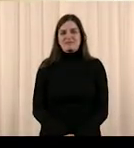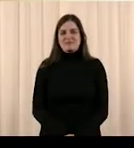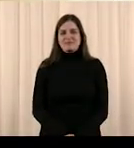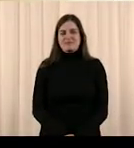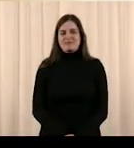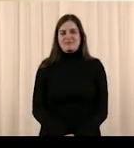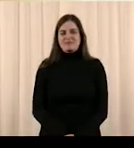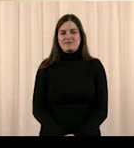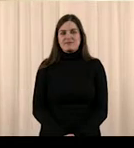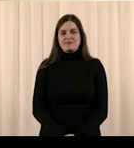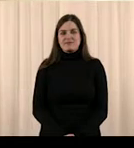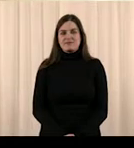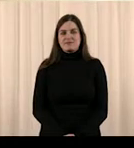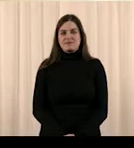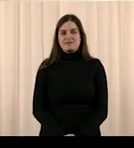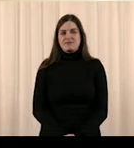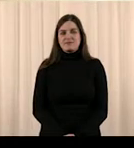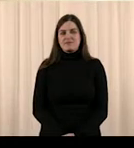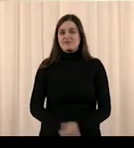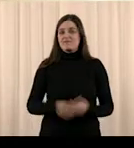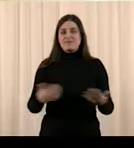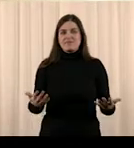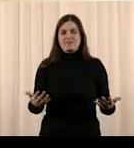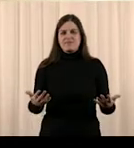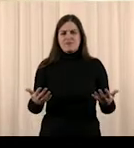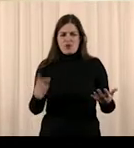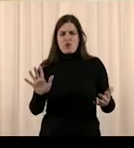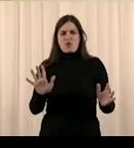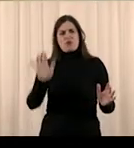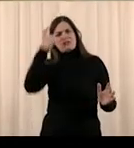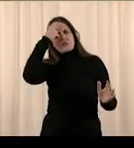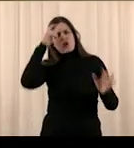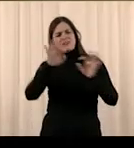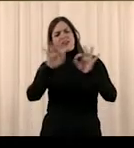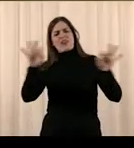What else can you add simple to? ¿A qué otra cosa puede añadirse lo sencillo?